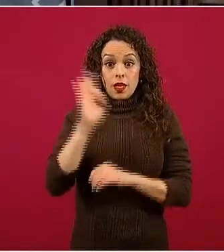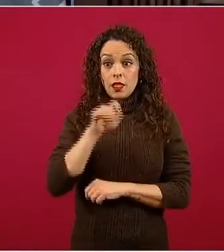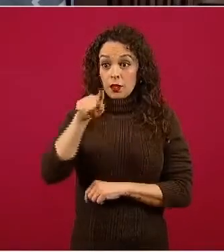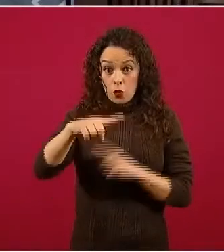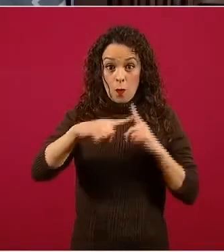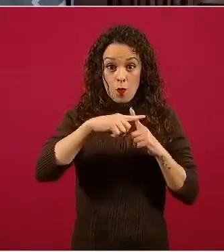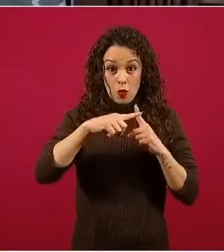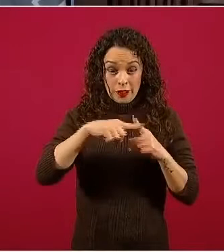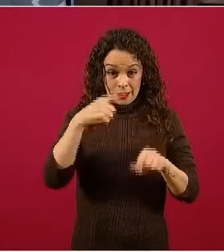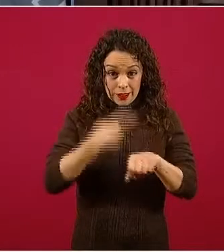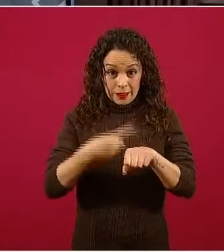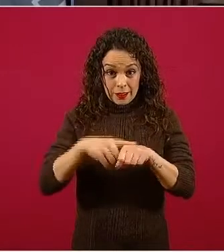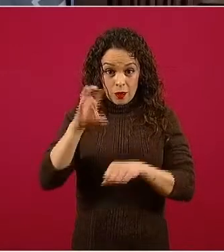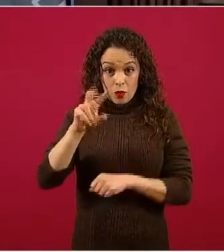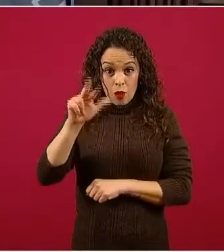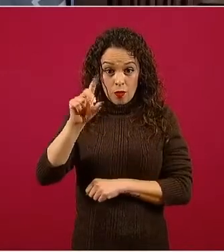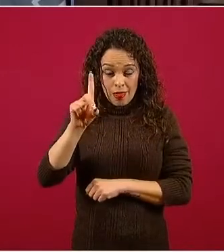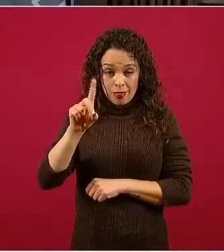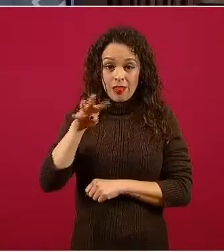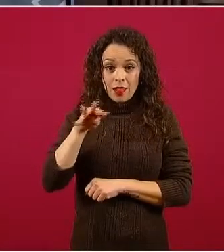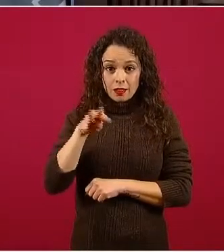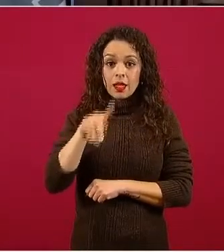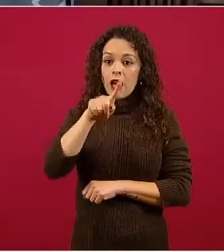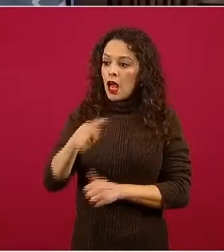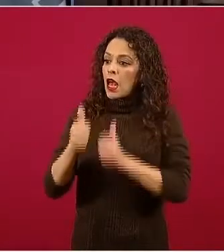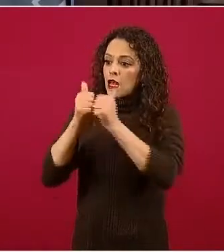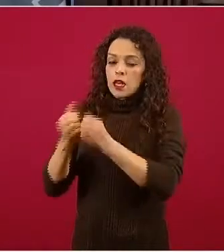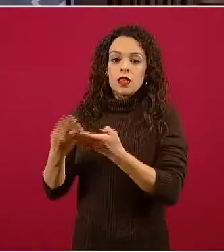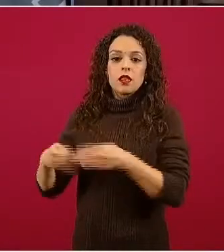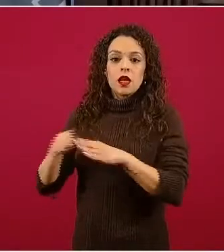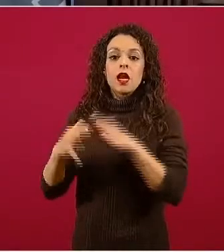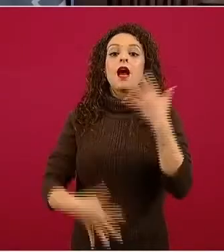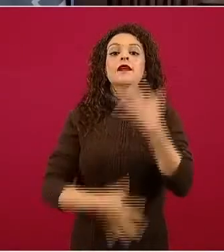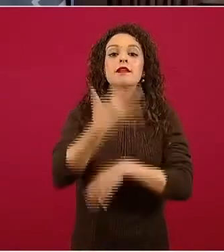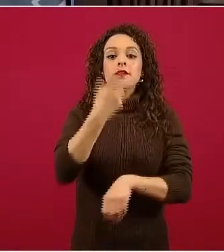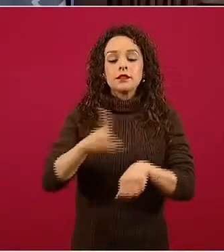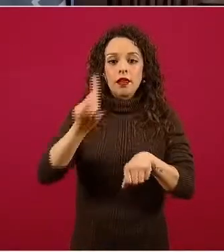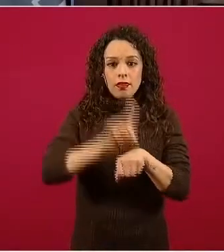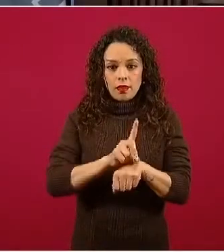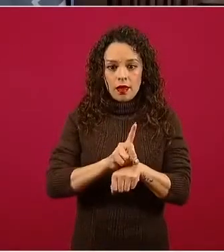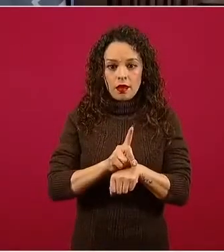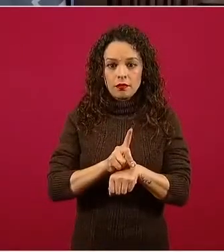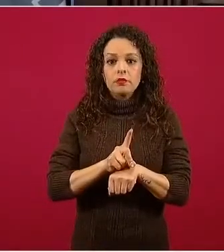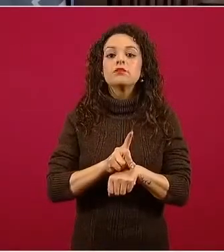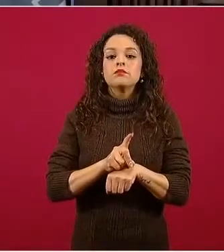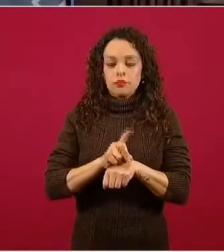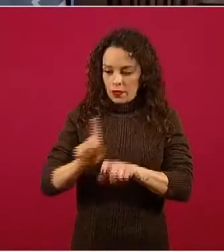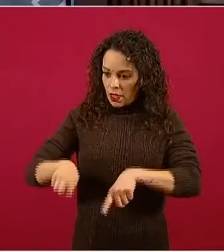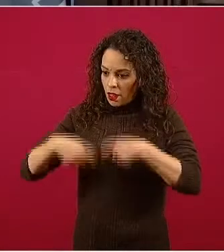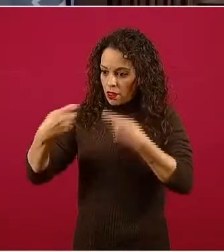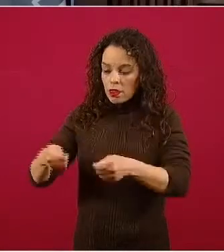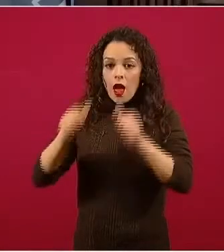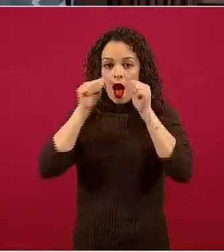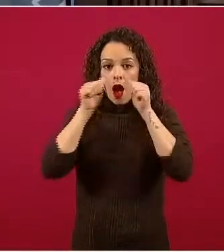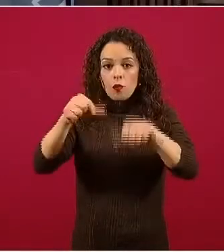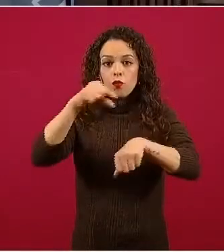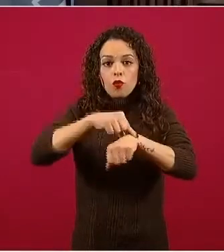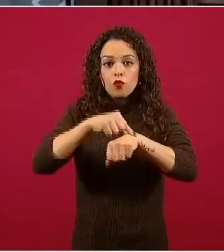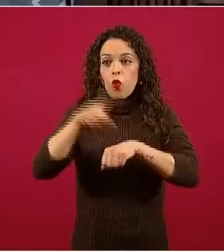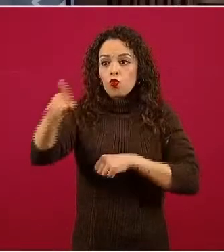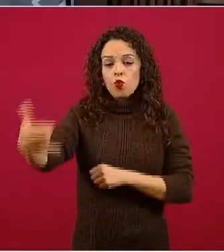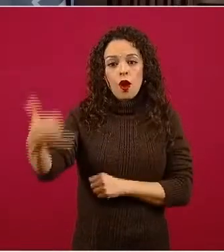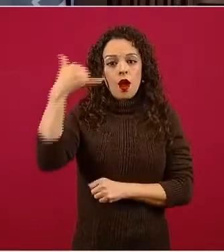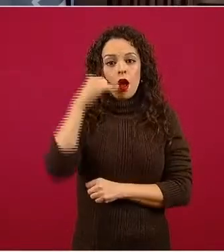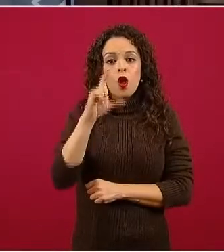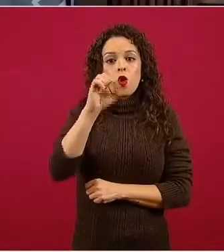COVID-19, aíslate 15 días y recibe apoyo médico, te lo daremos si marcas a Locatel o